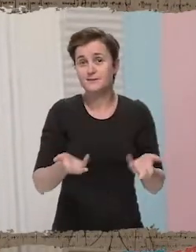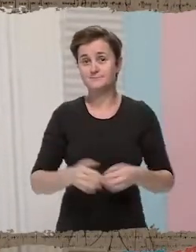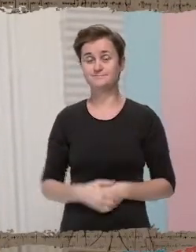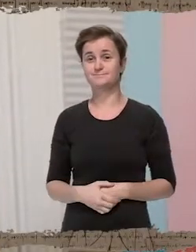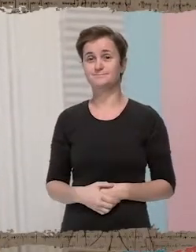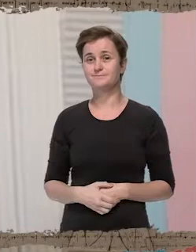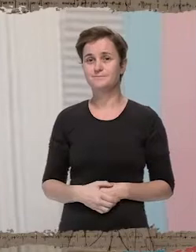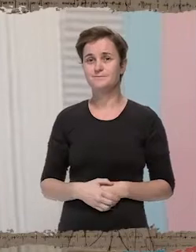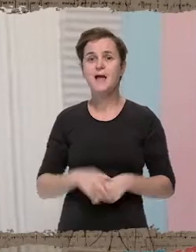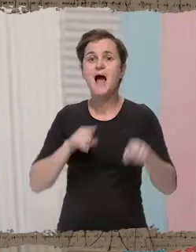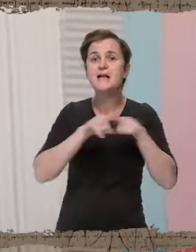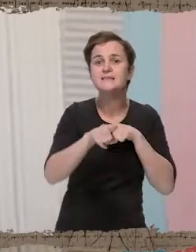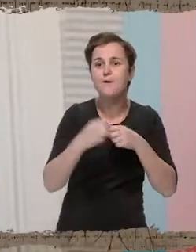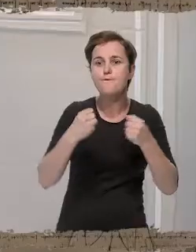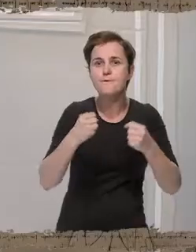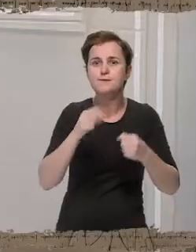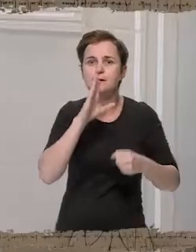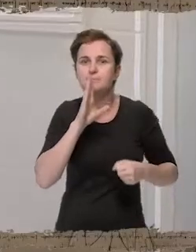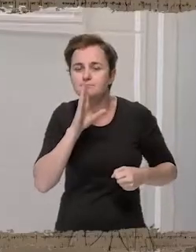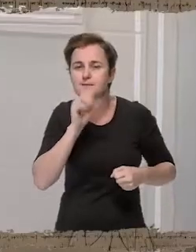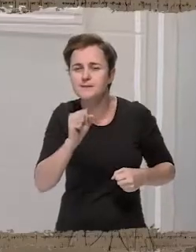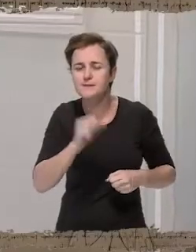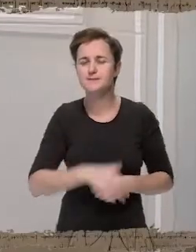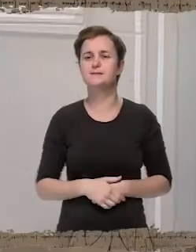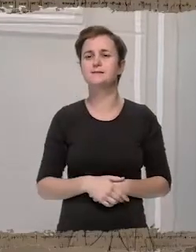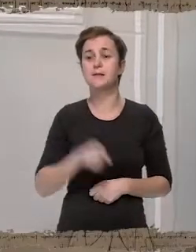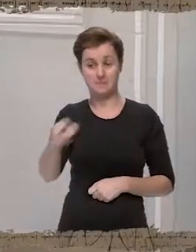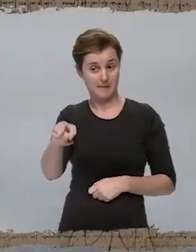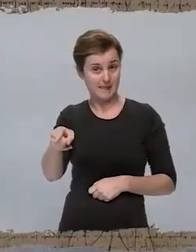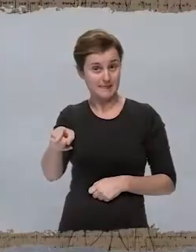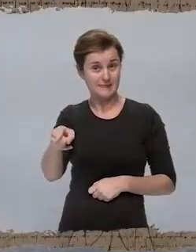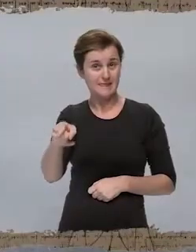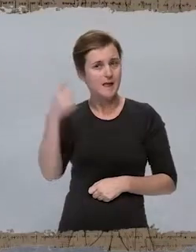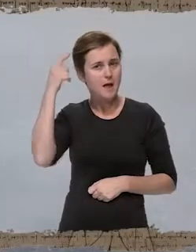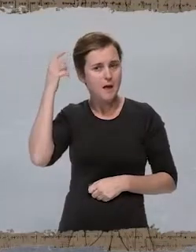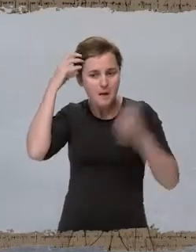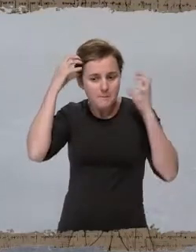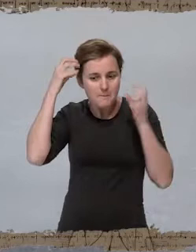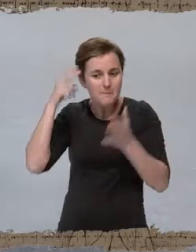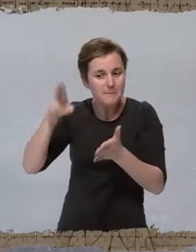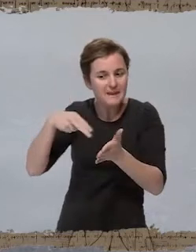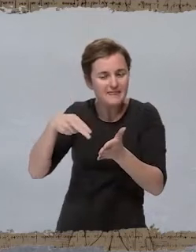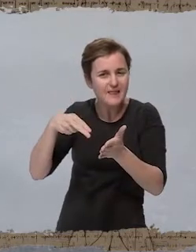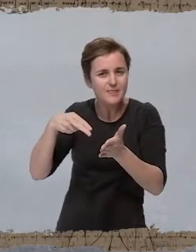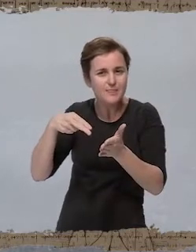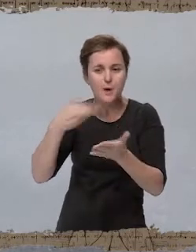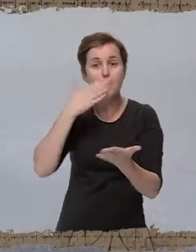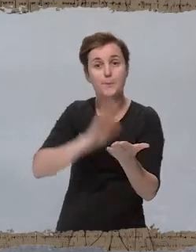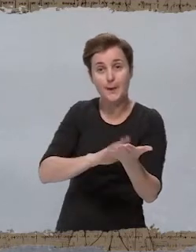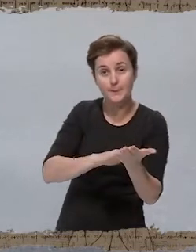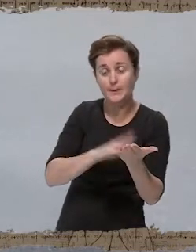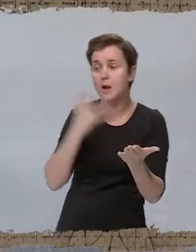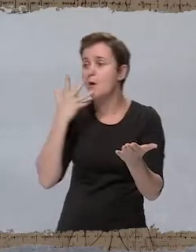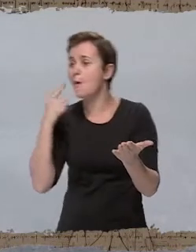pura. Aceleración, fuerza y resistencia. Y Piki está pintando, mirá. Está utilizando una hoja